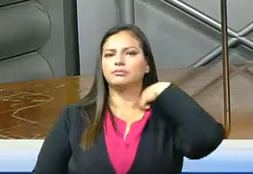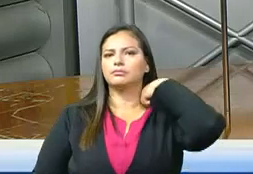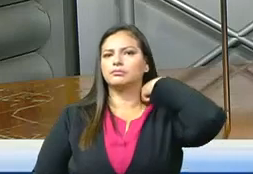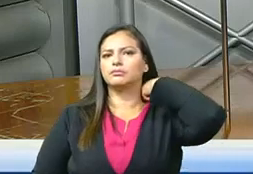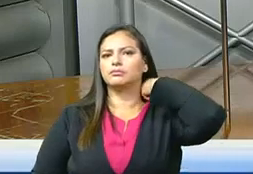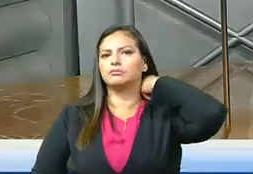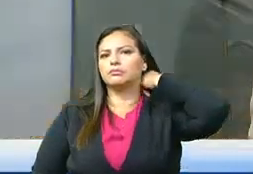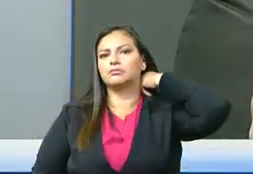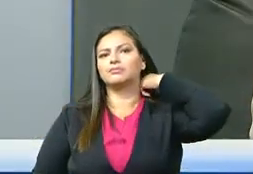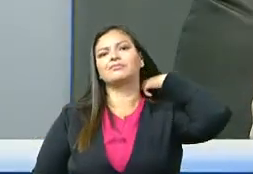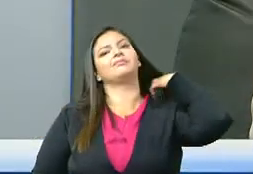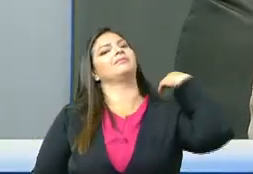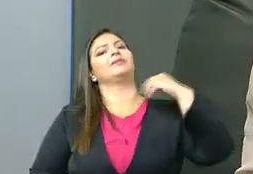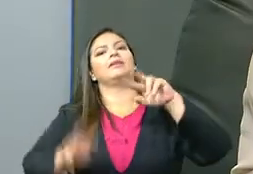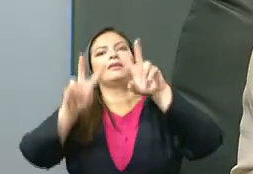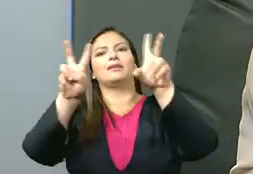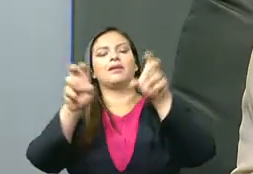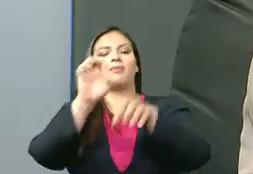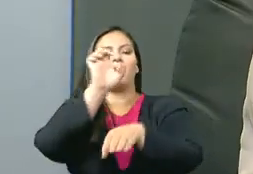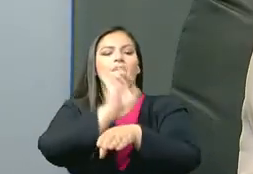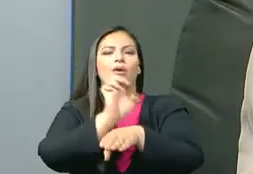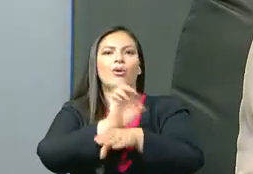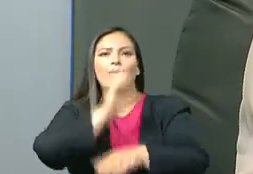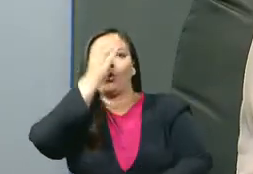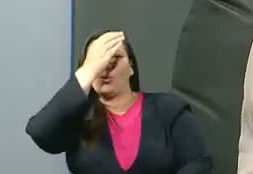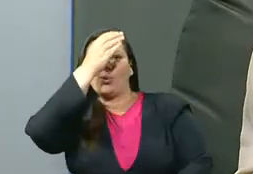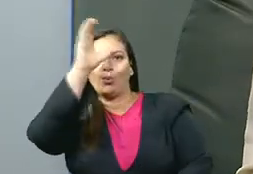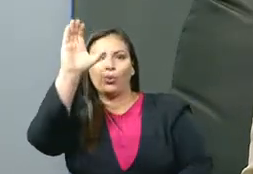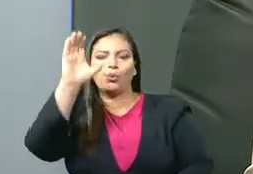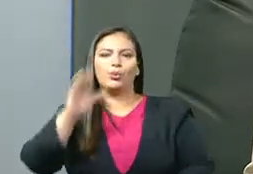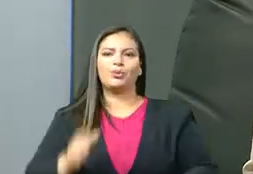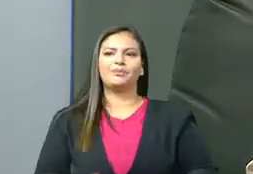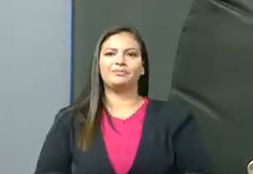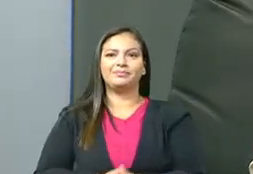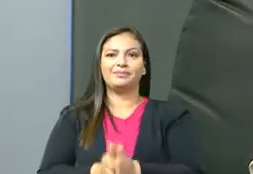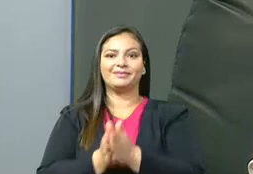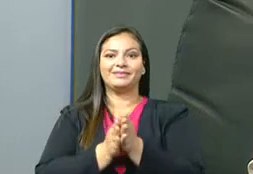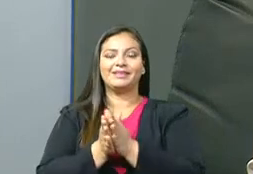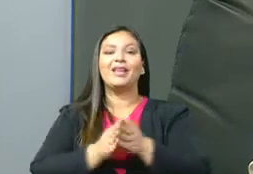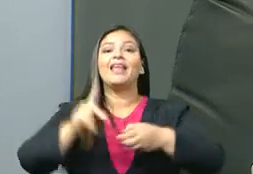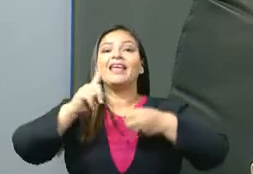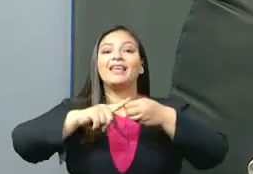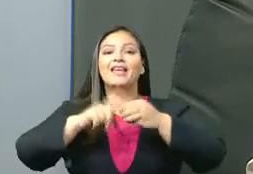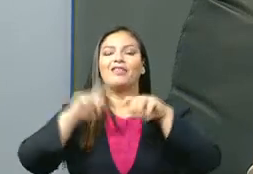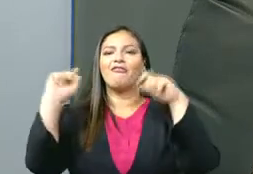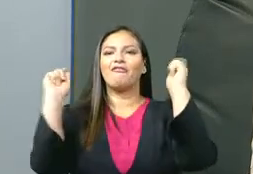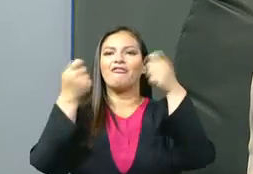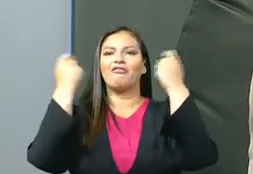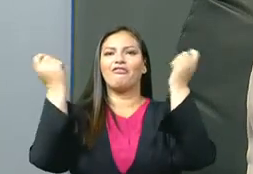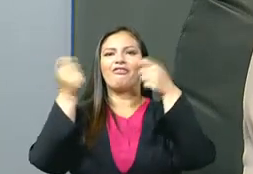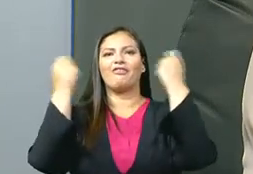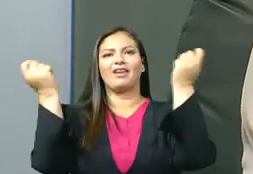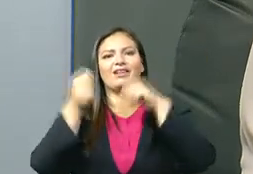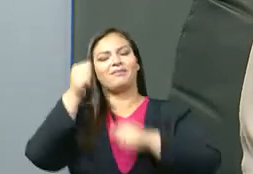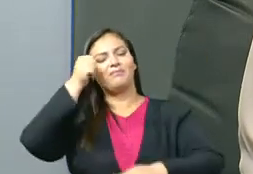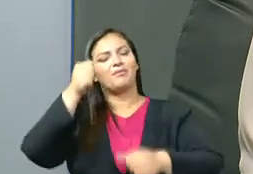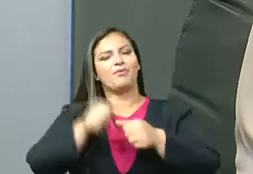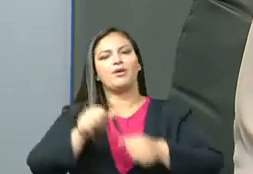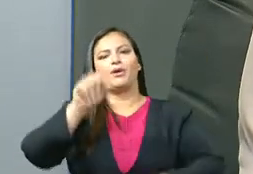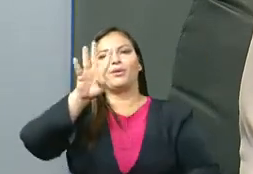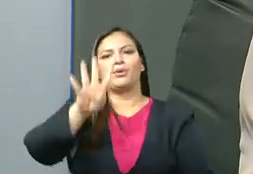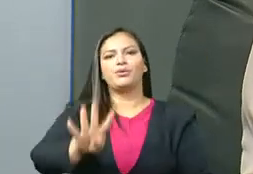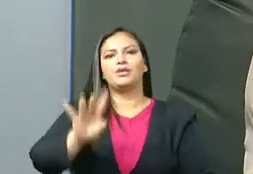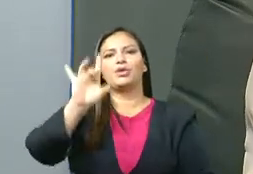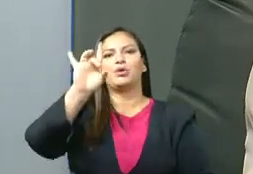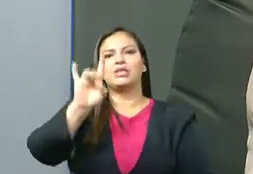Vamos con nuestra nota intercultural, amigos televidentes. Y es que las emociones del Campeonato Mundial de 40 han llegado a su fin.